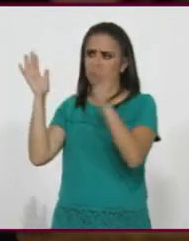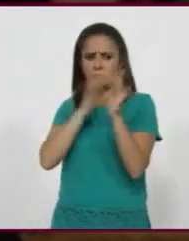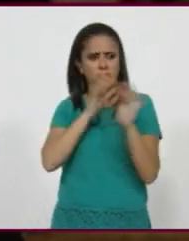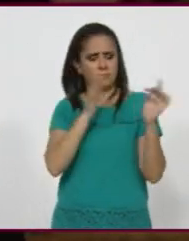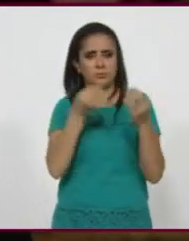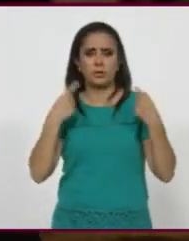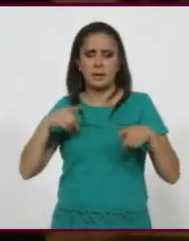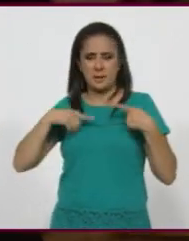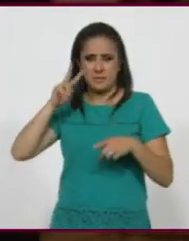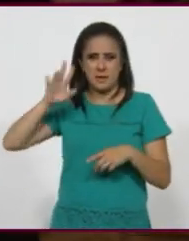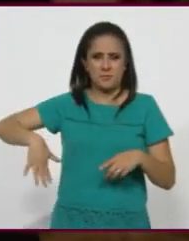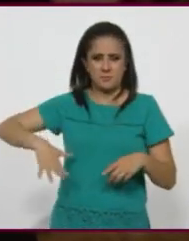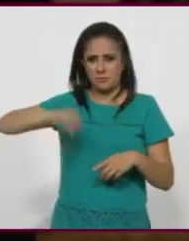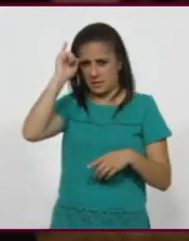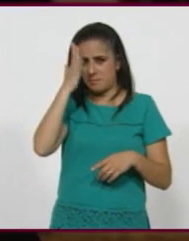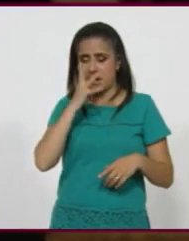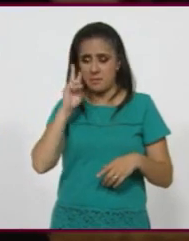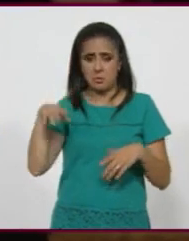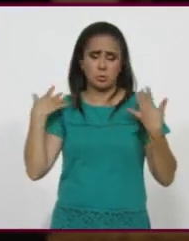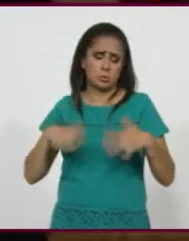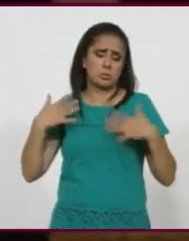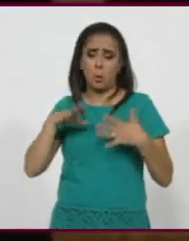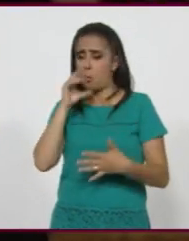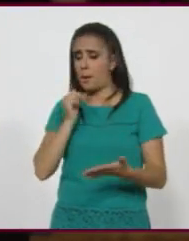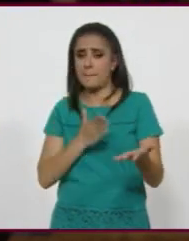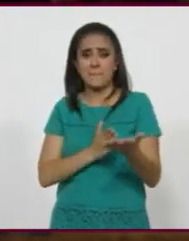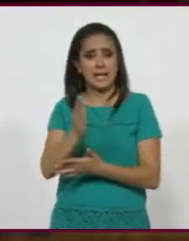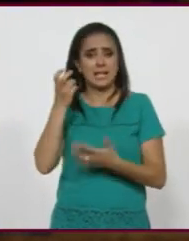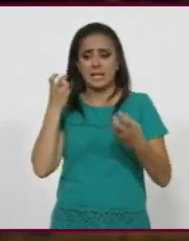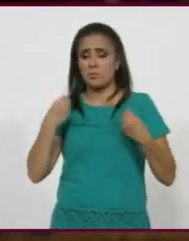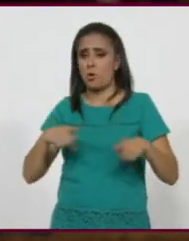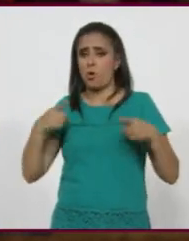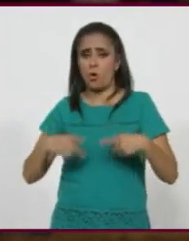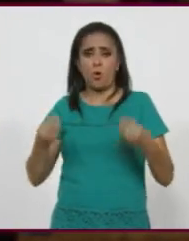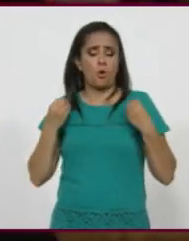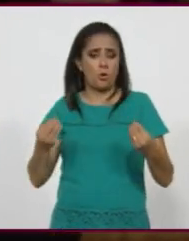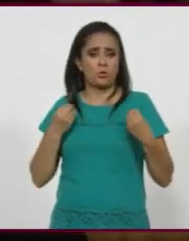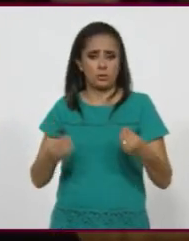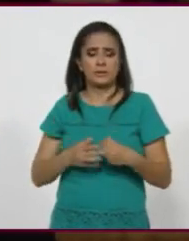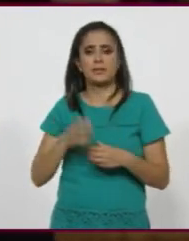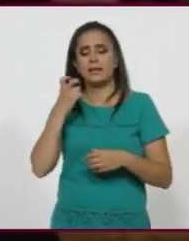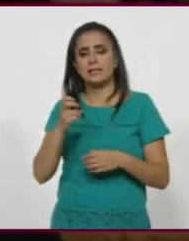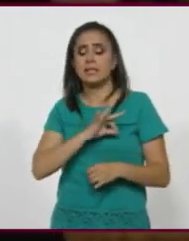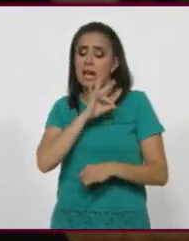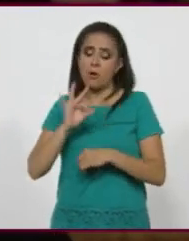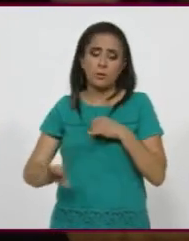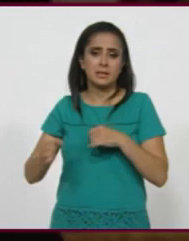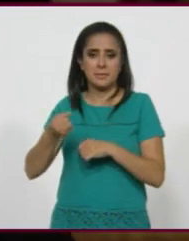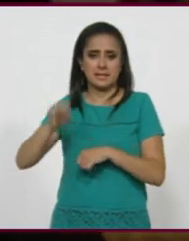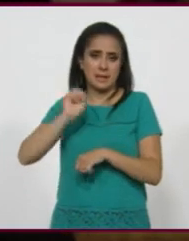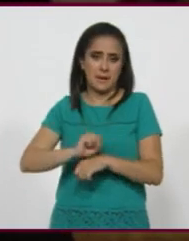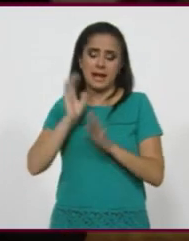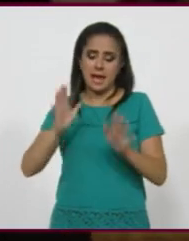se ve en la imagen, bueno, era una calle impasable, pero así estuvo el festival. Entramos a la última semana,